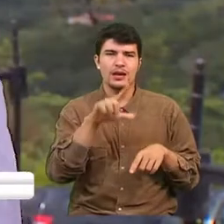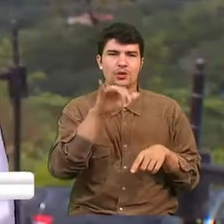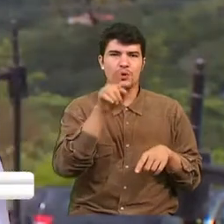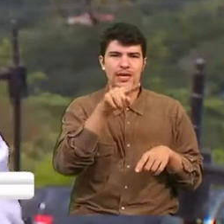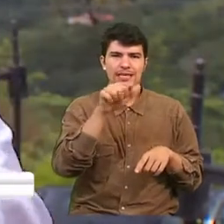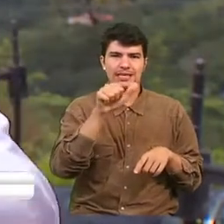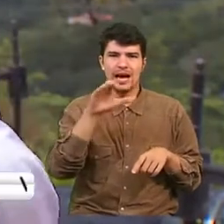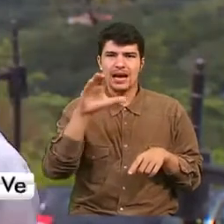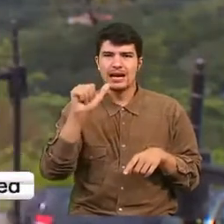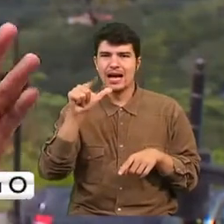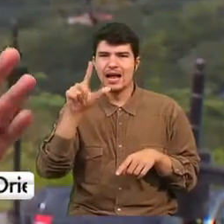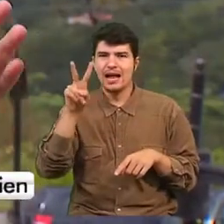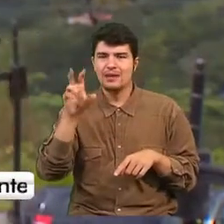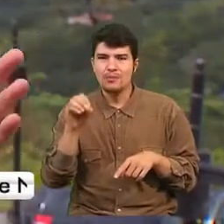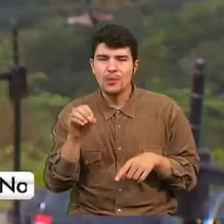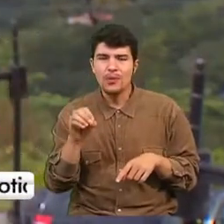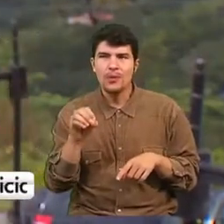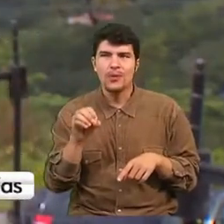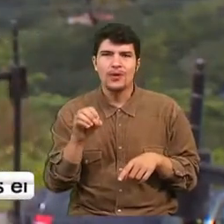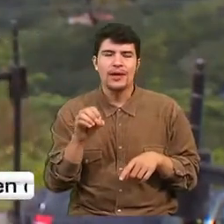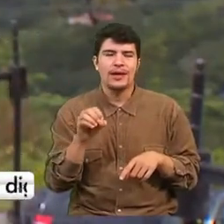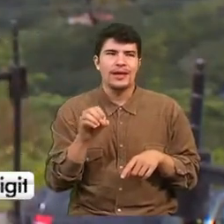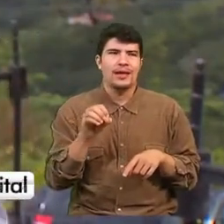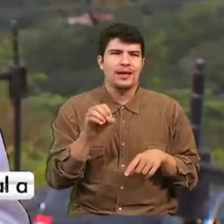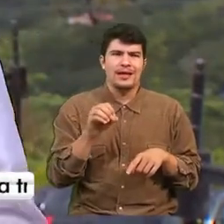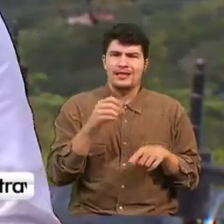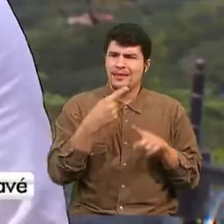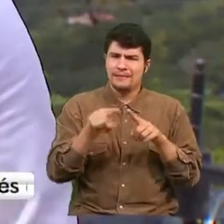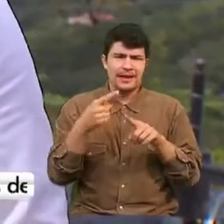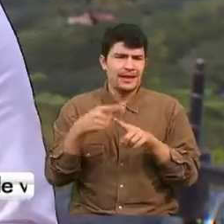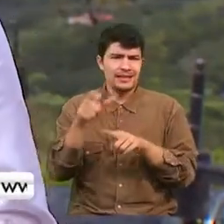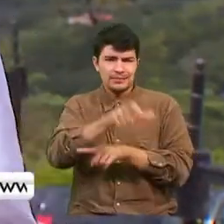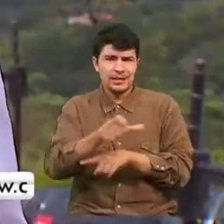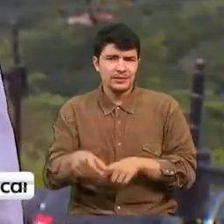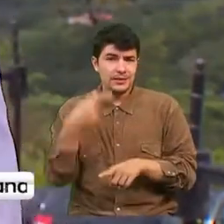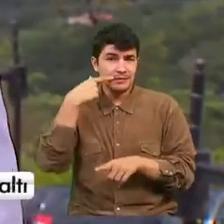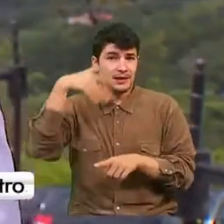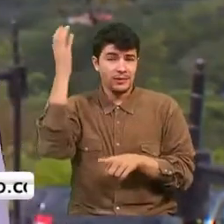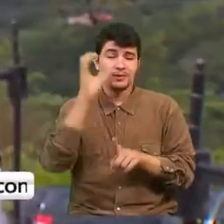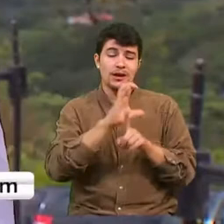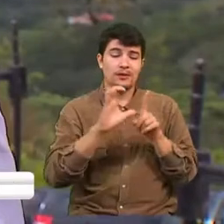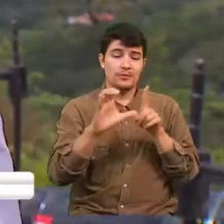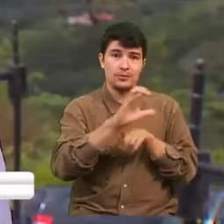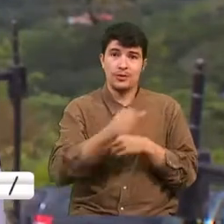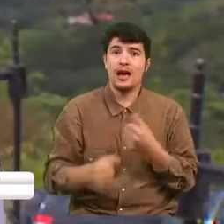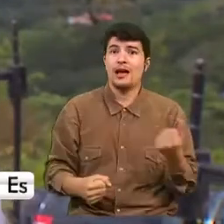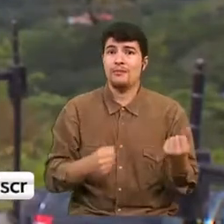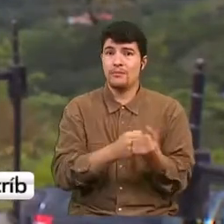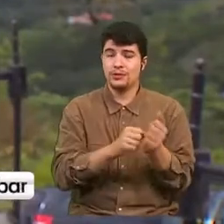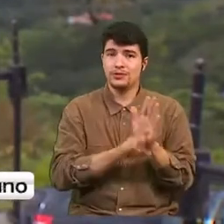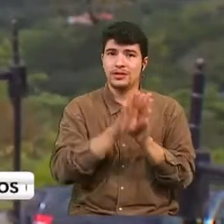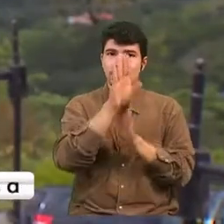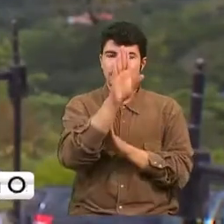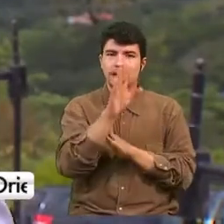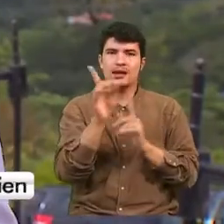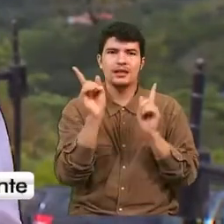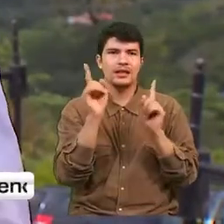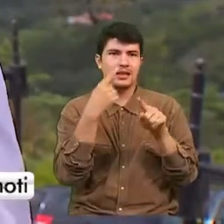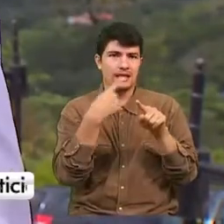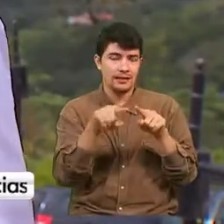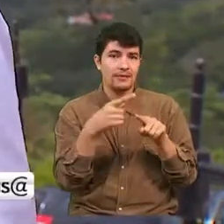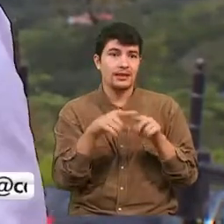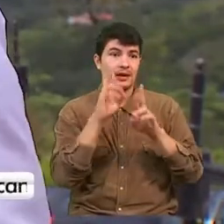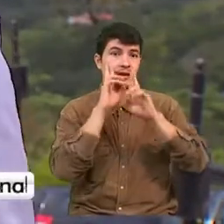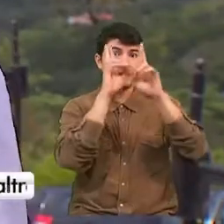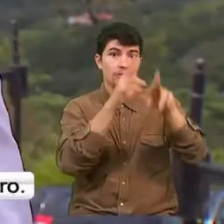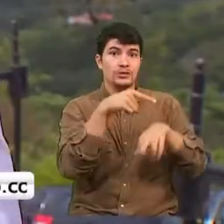Calvo, toda la cultura que tiene nuestro departamento de Santander, la importancia de nuestra historia, la relevancia que tuvo la